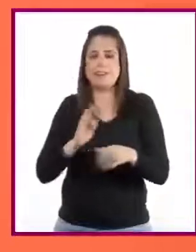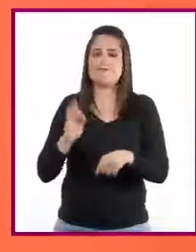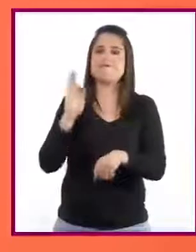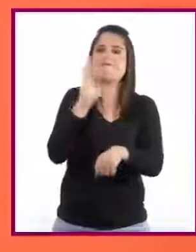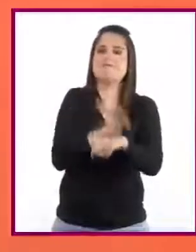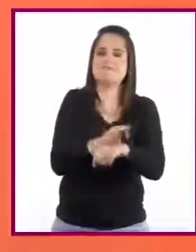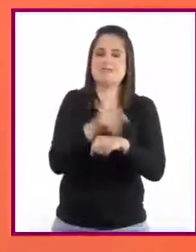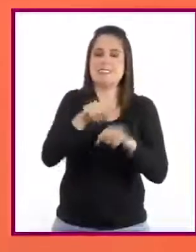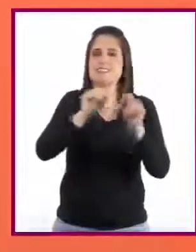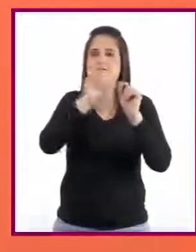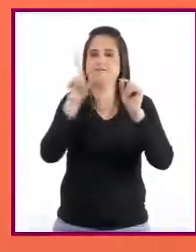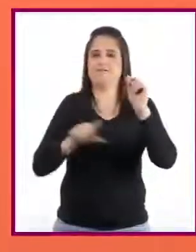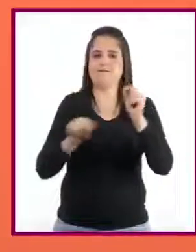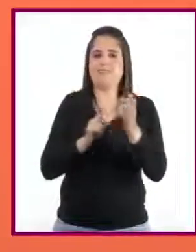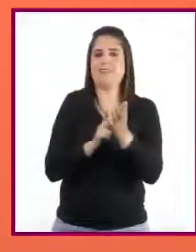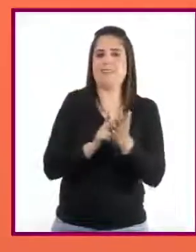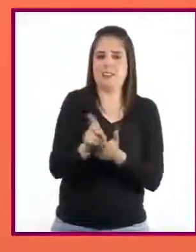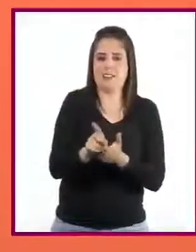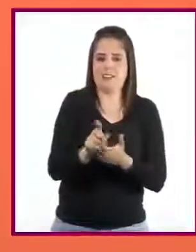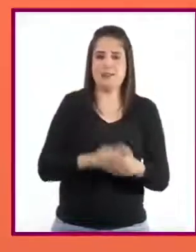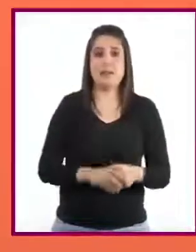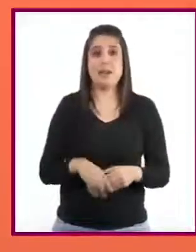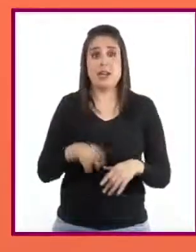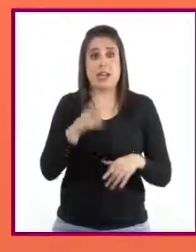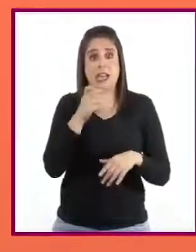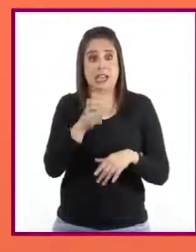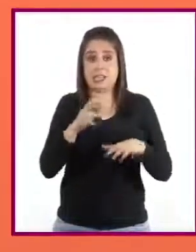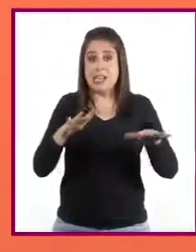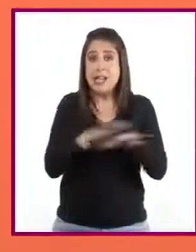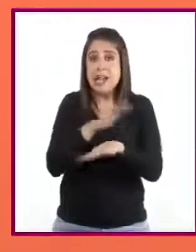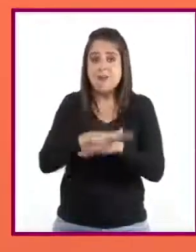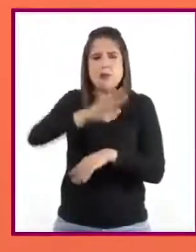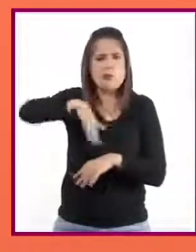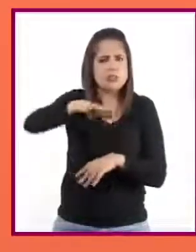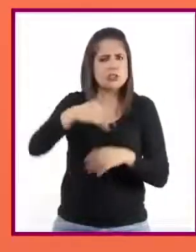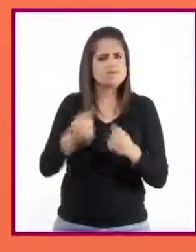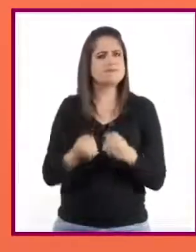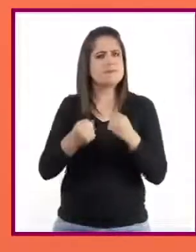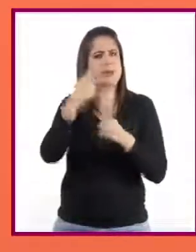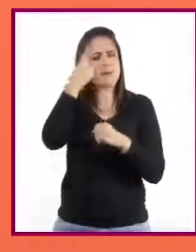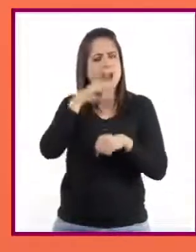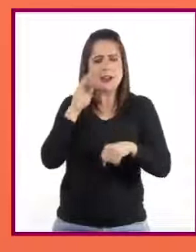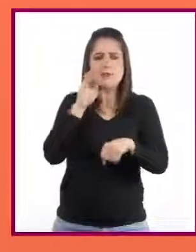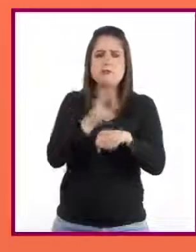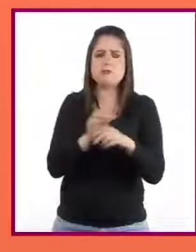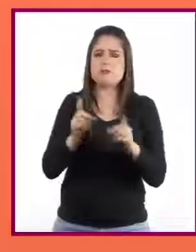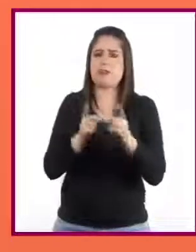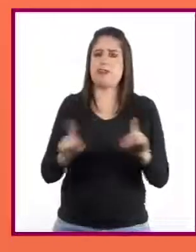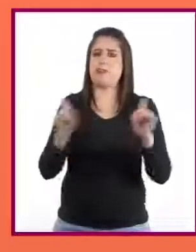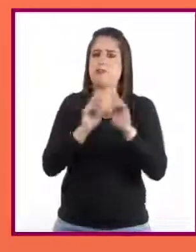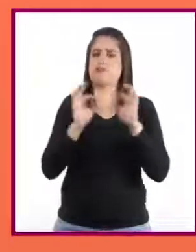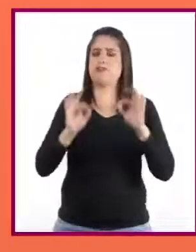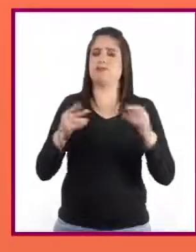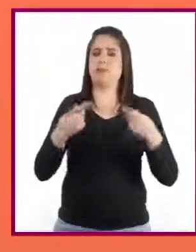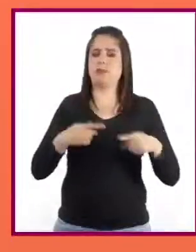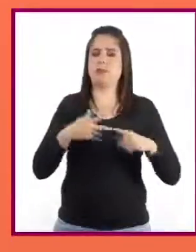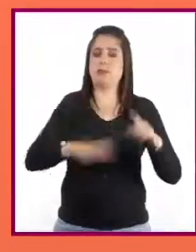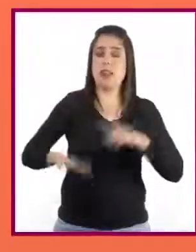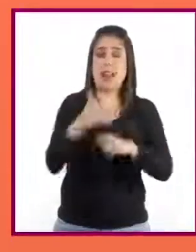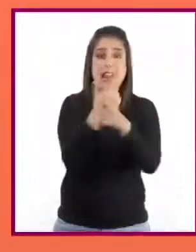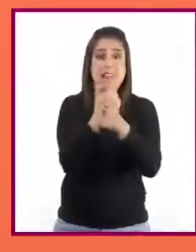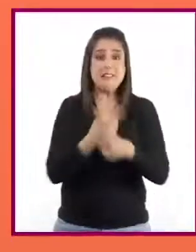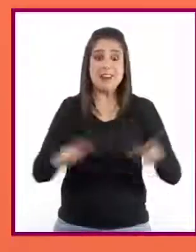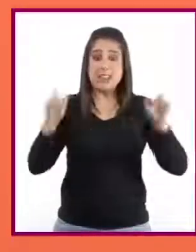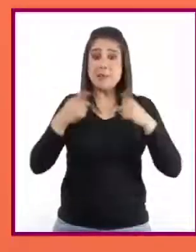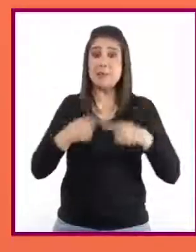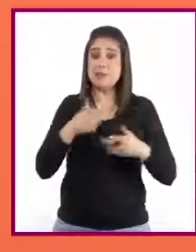de Derecho. Estos cambios buscan fortalecer la dignidad humana, la libertad de las y los ciudadanos y, ante